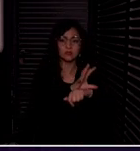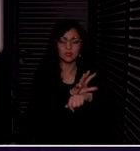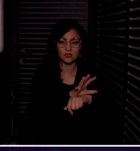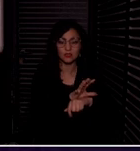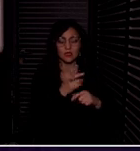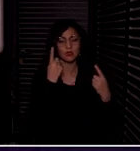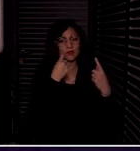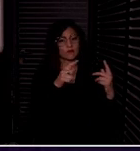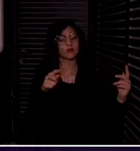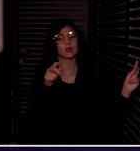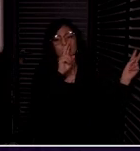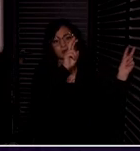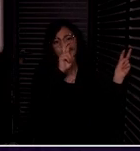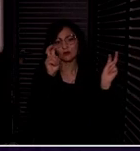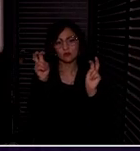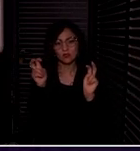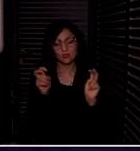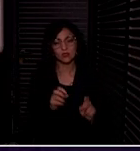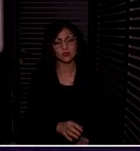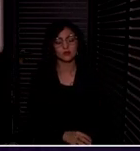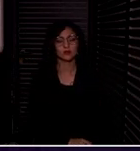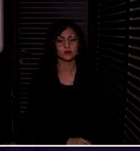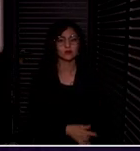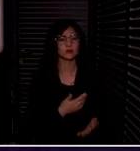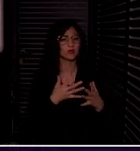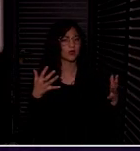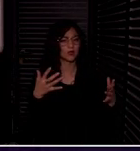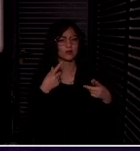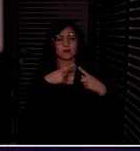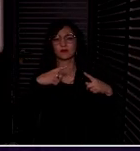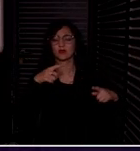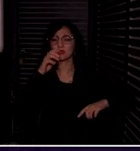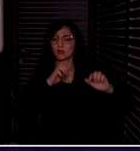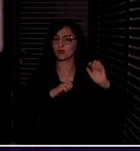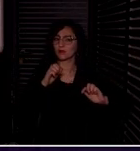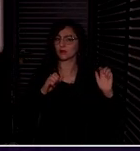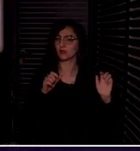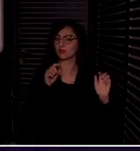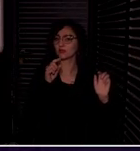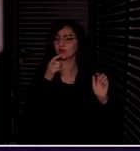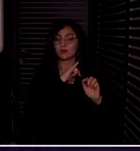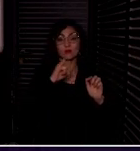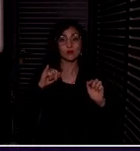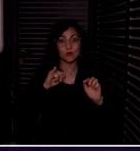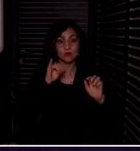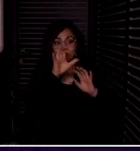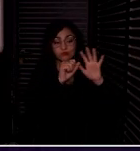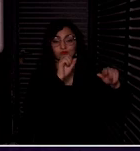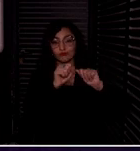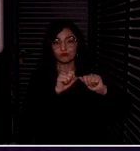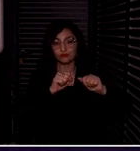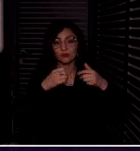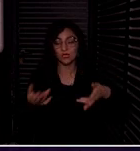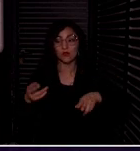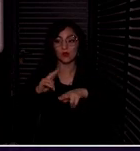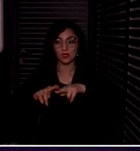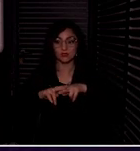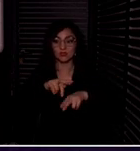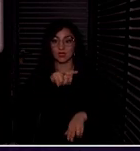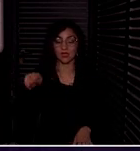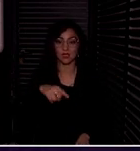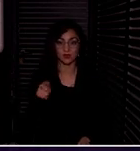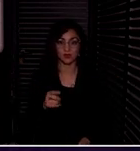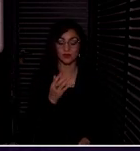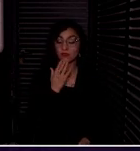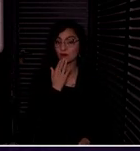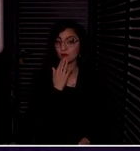contenidos específicos. Bueno, luego vinieron las grandes compañías de fuera y se apropiaron de esos contenidos y los producen ellos, con todo lo que implica